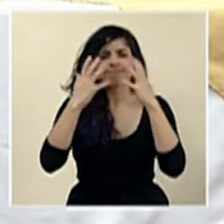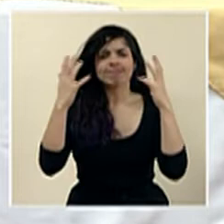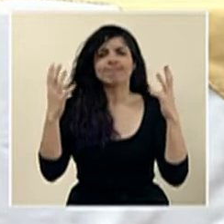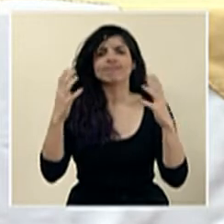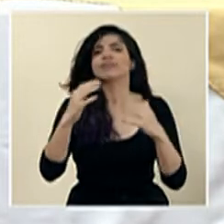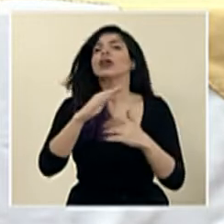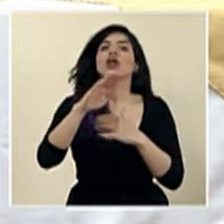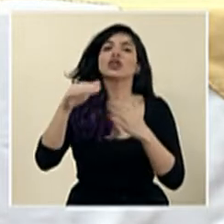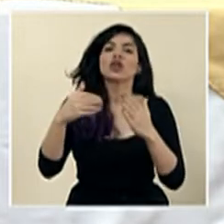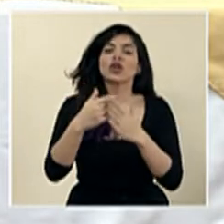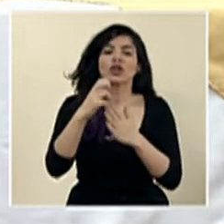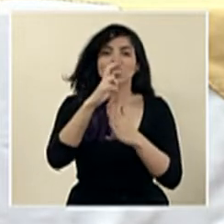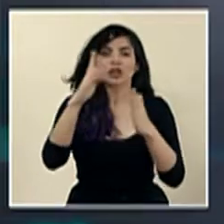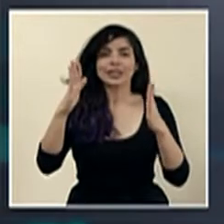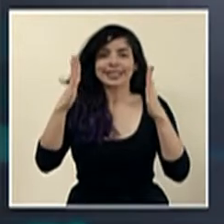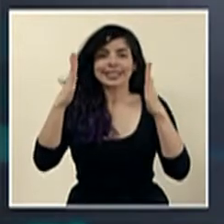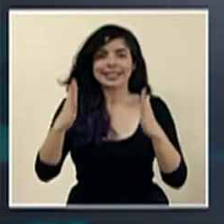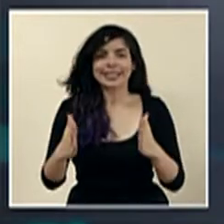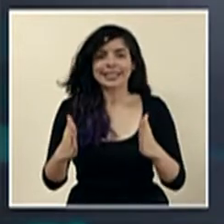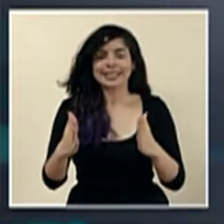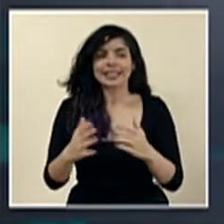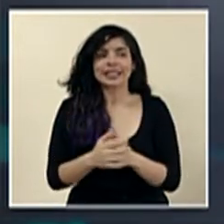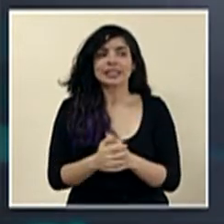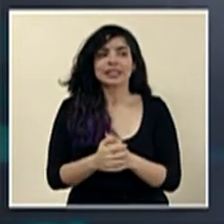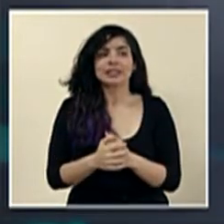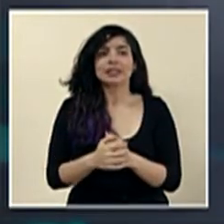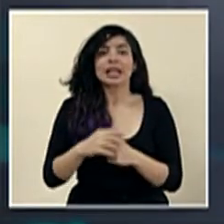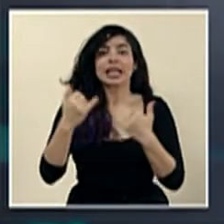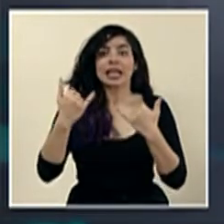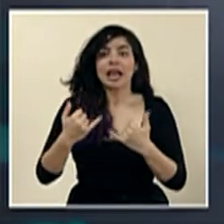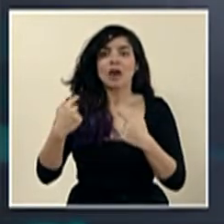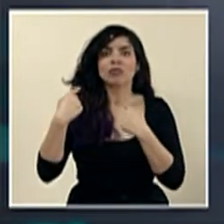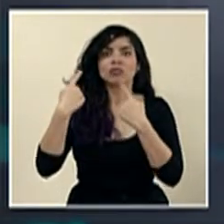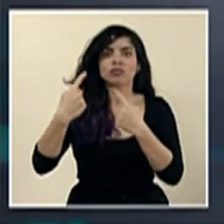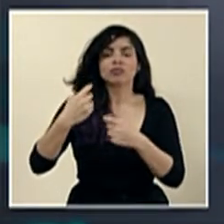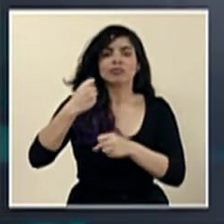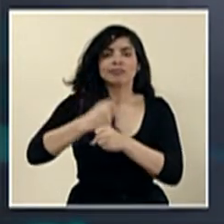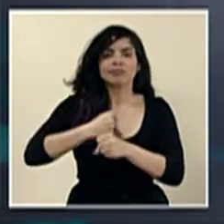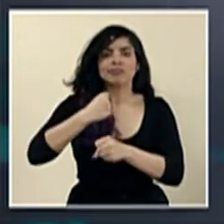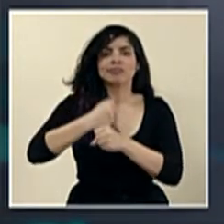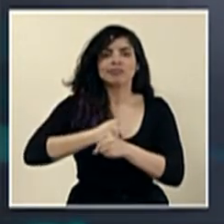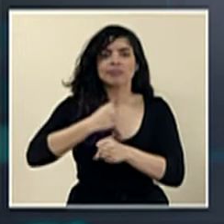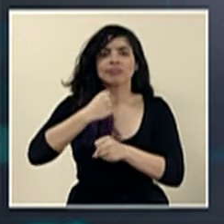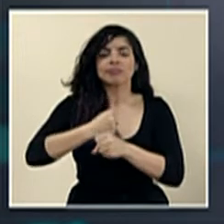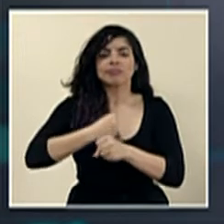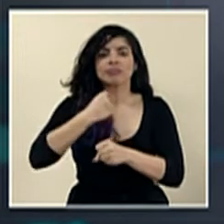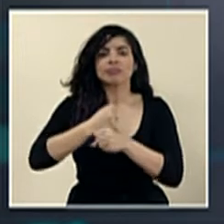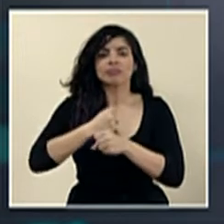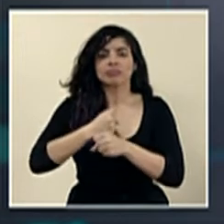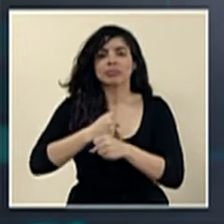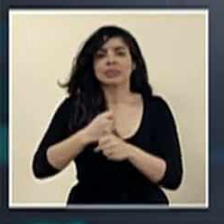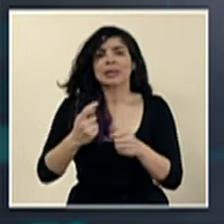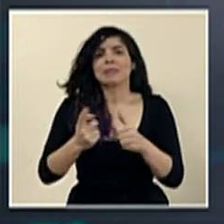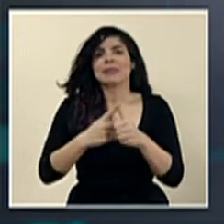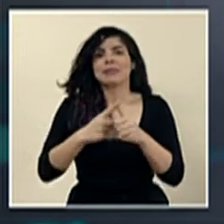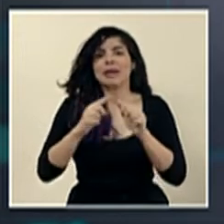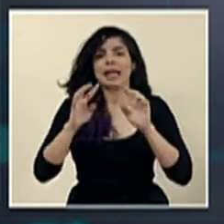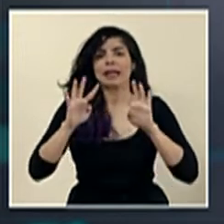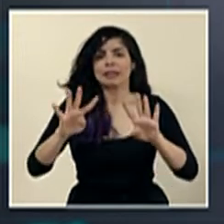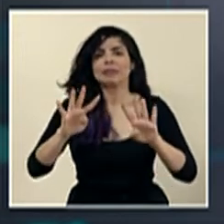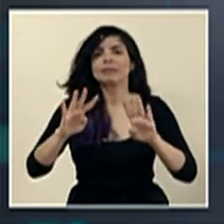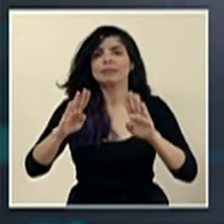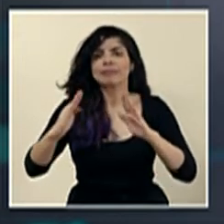a los y las costarricenses que están trabajando en la primera línea de